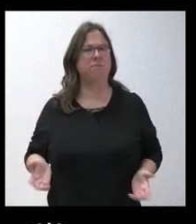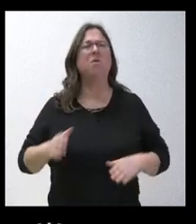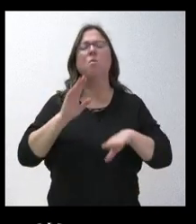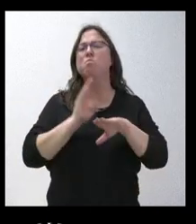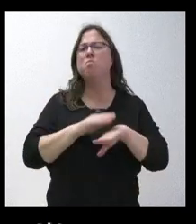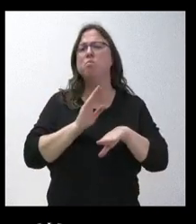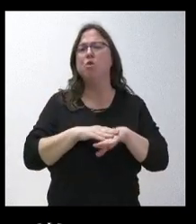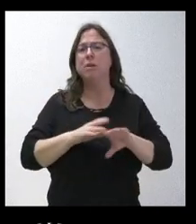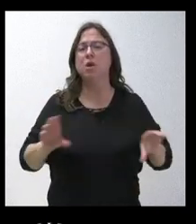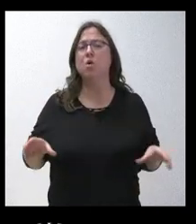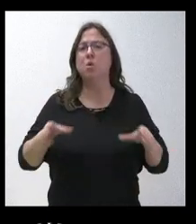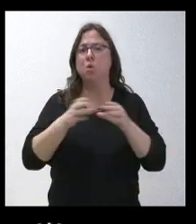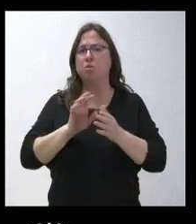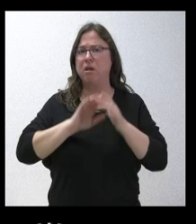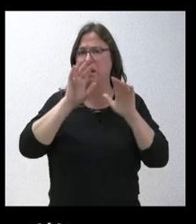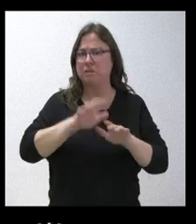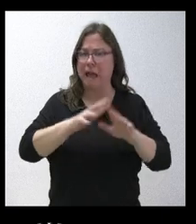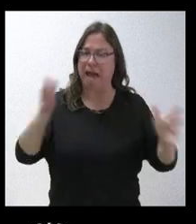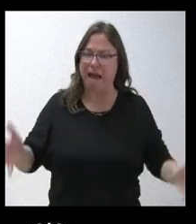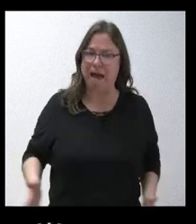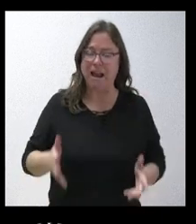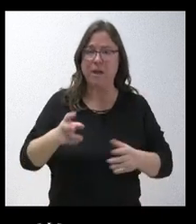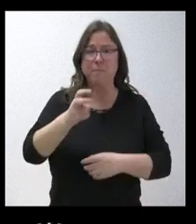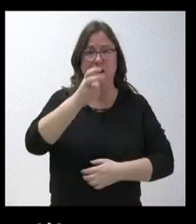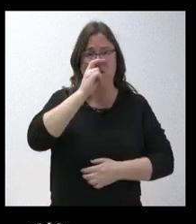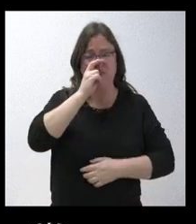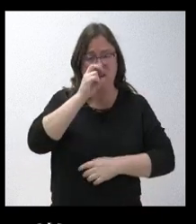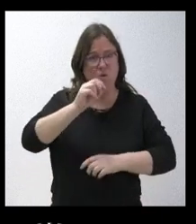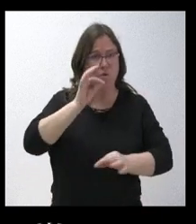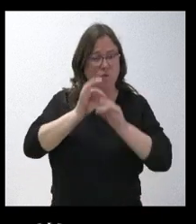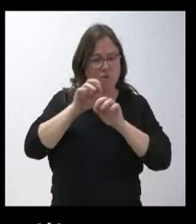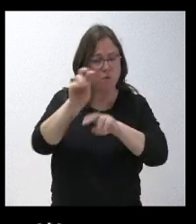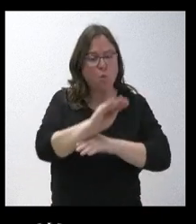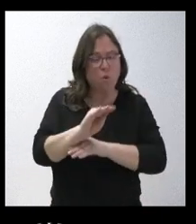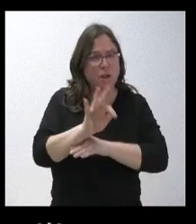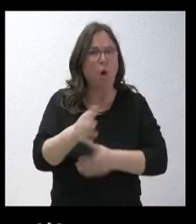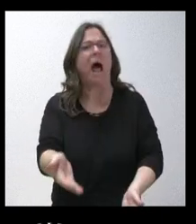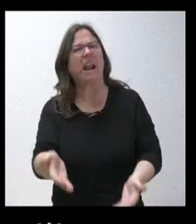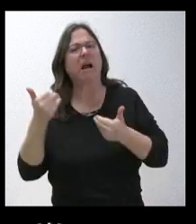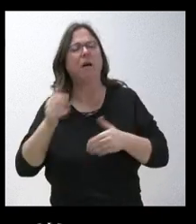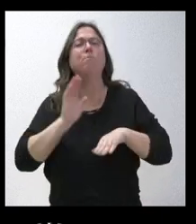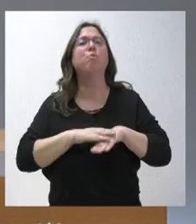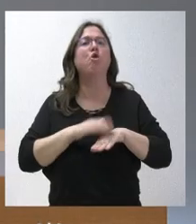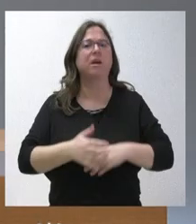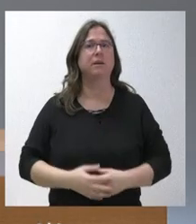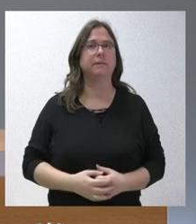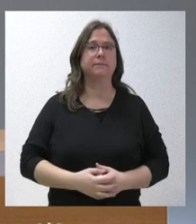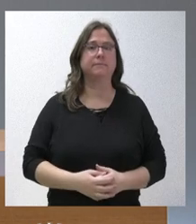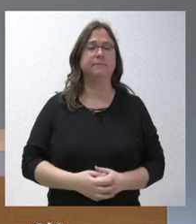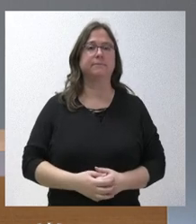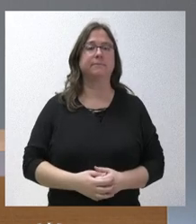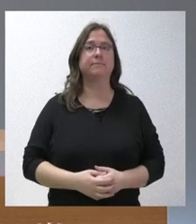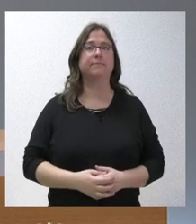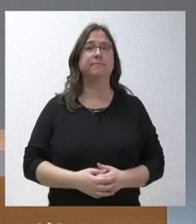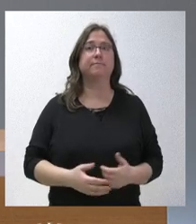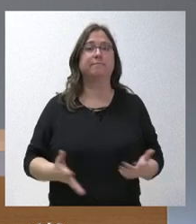qué la junta anima a arrancar estas viñas en lugar de protegerla pues me